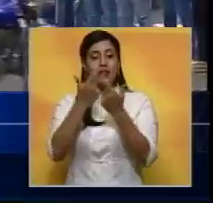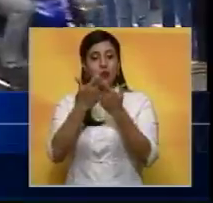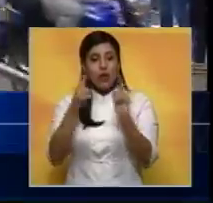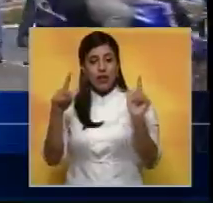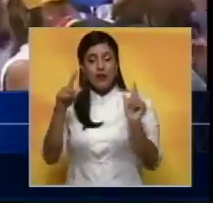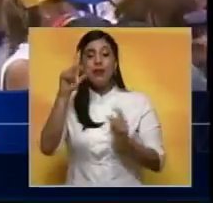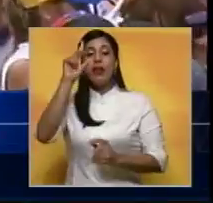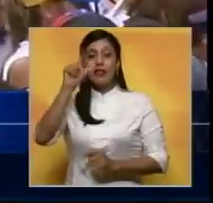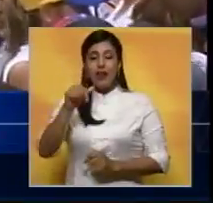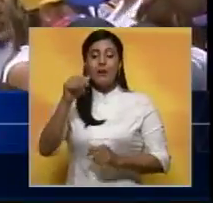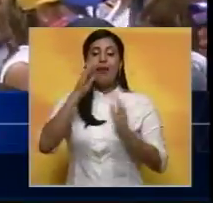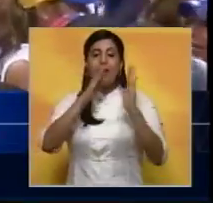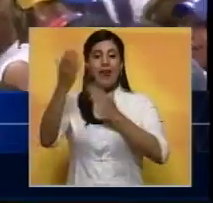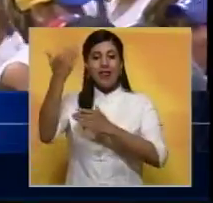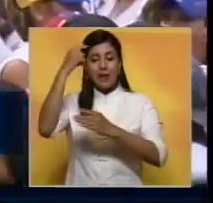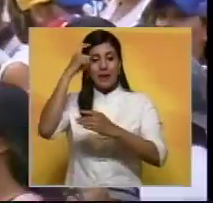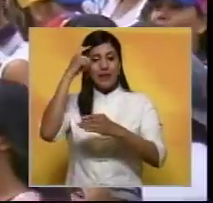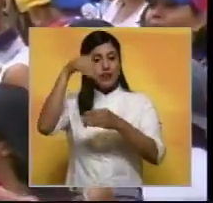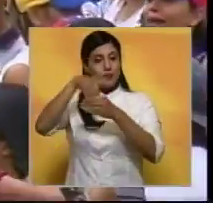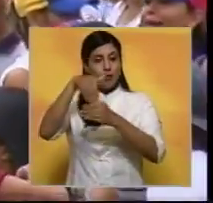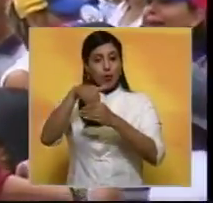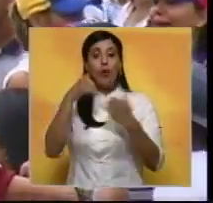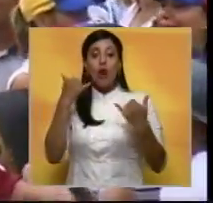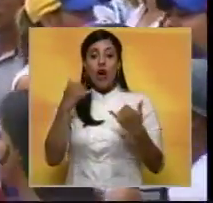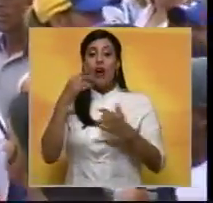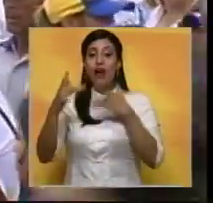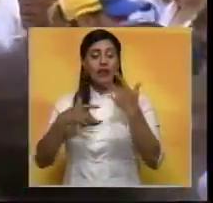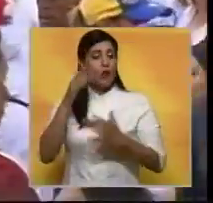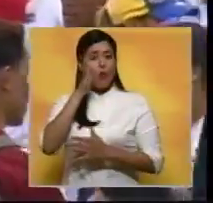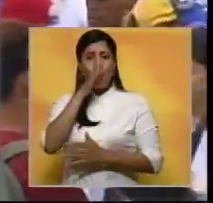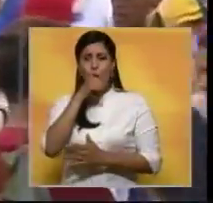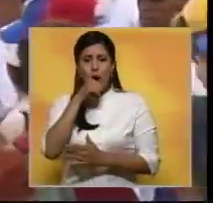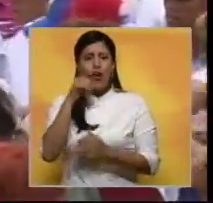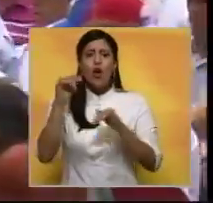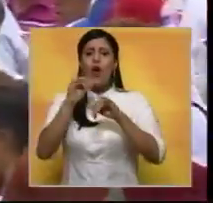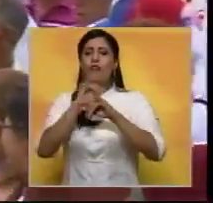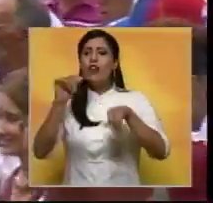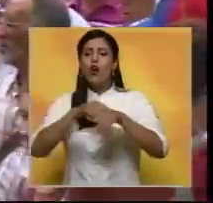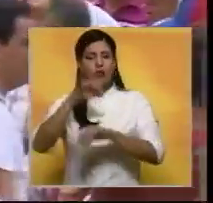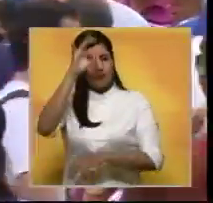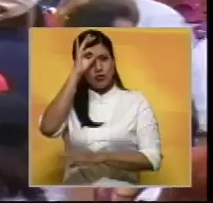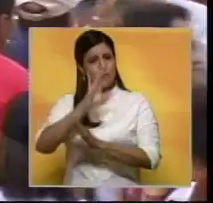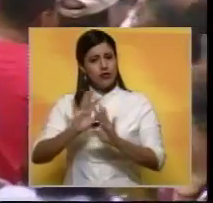un cronograma electoral. Reiteraron que la actividad no tiene hora de finalización.